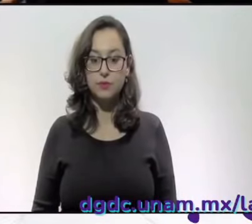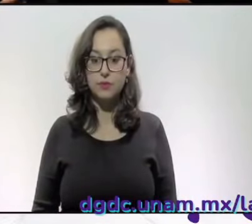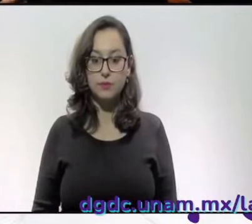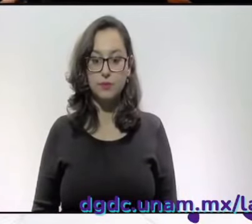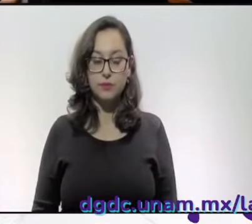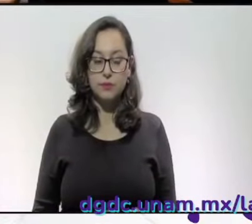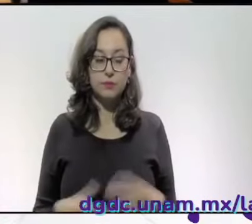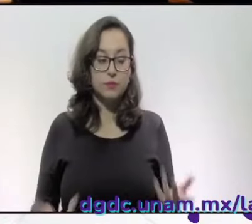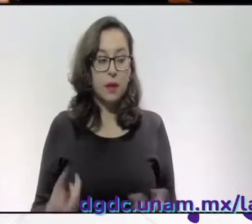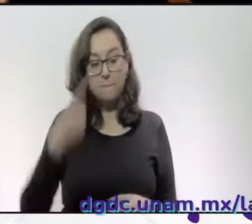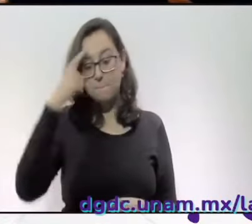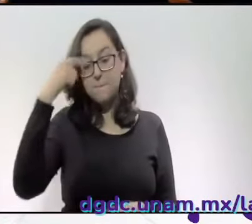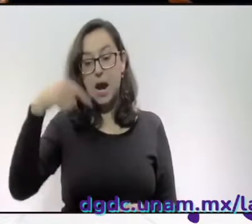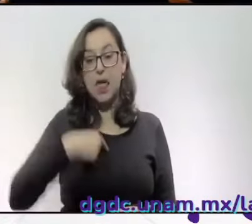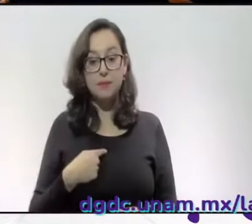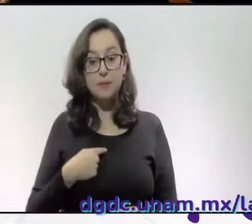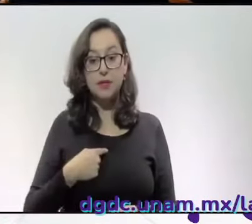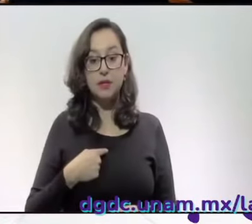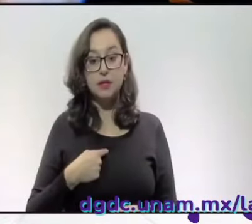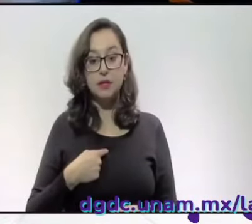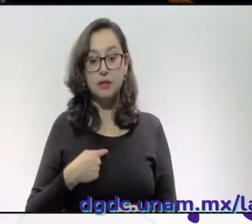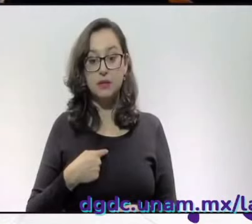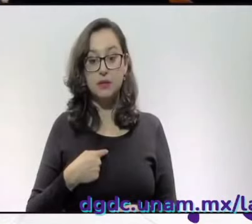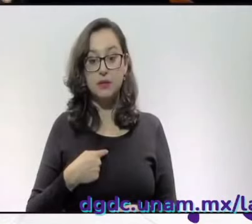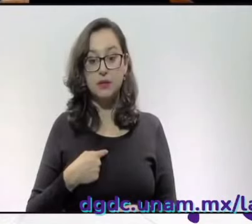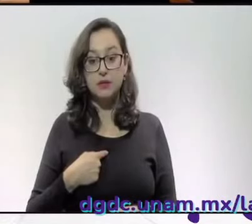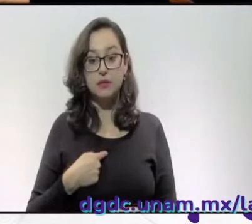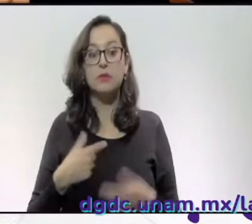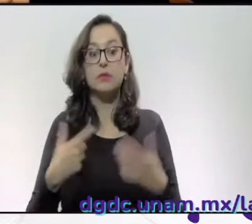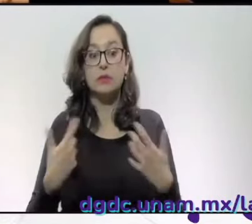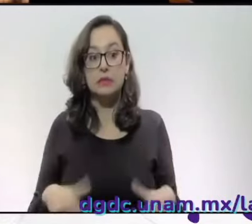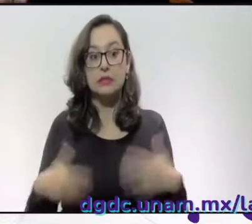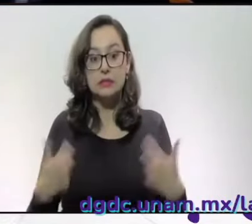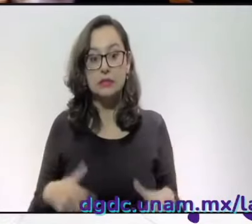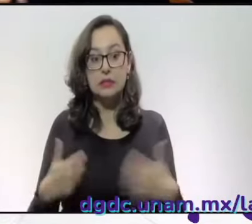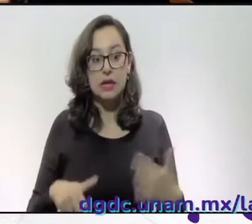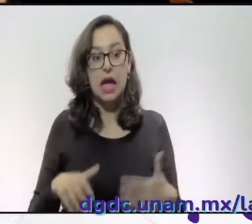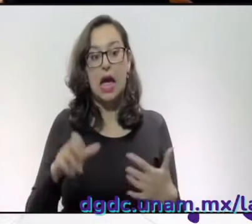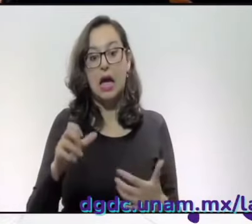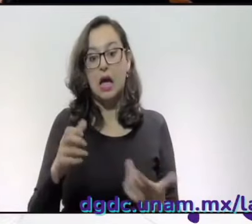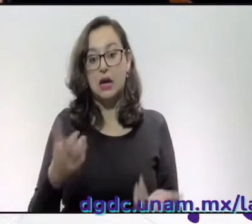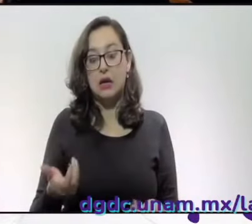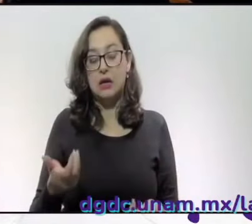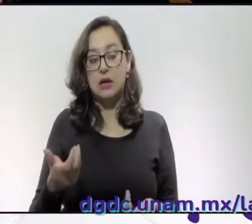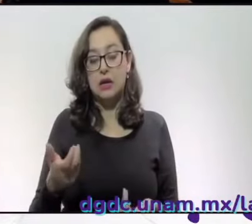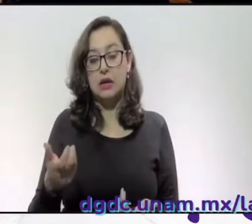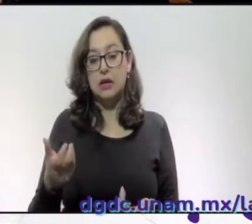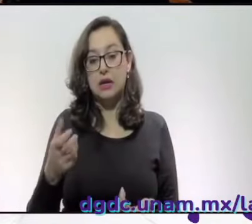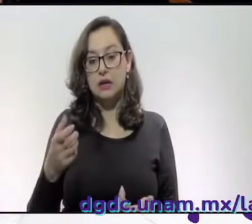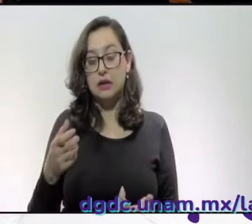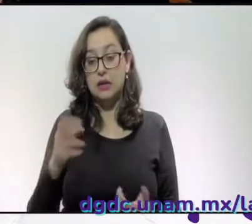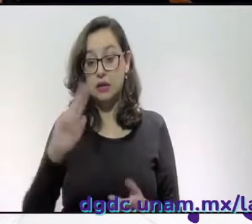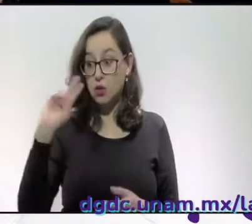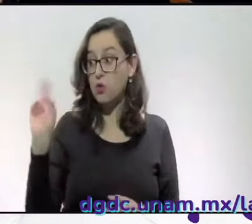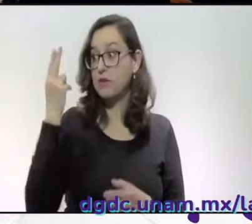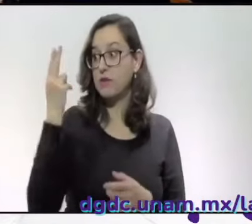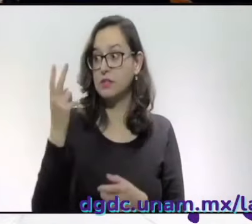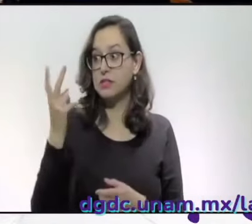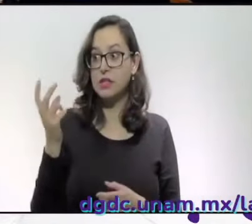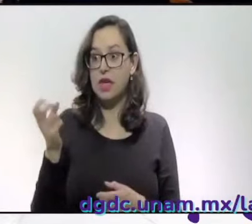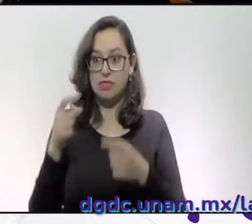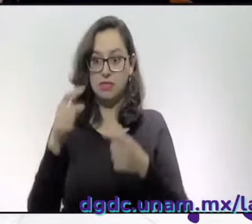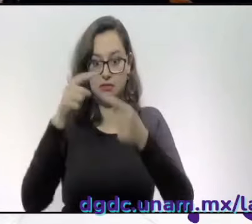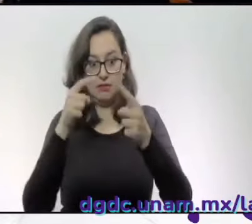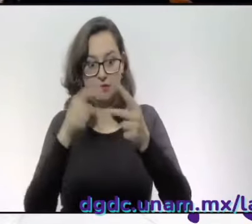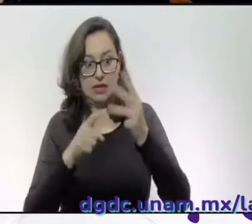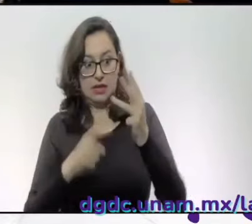recientemente. Hawking me pegó fuerte cuando yo estaba en la universidad, y también Michio Kaku y Brian Greene, fueron los tres que